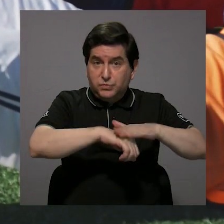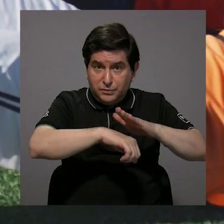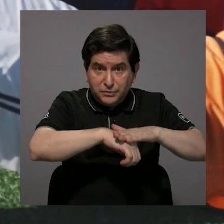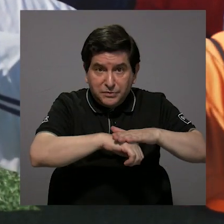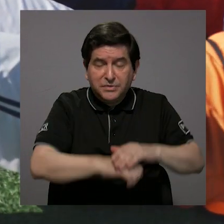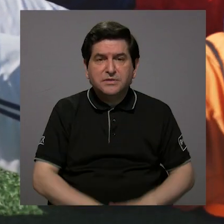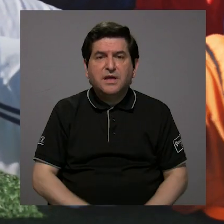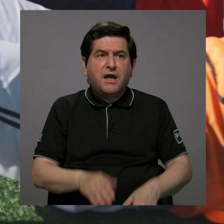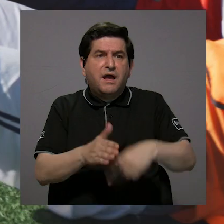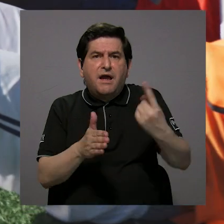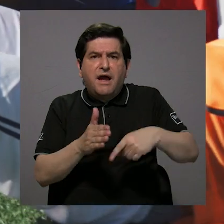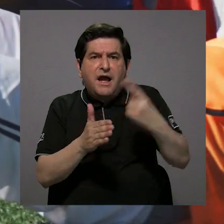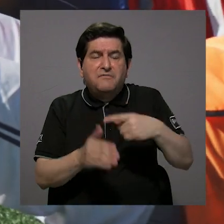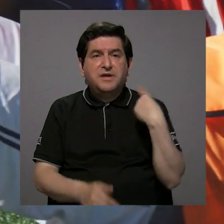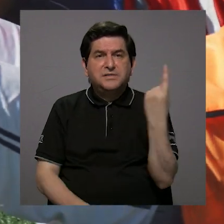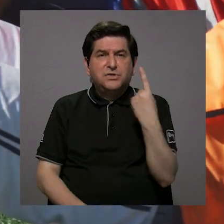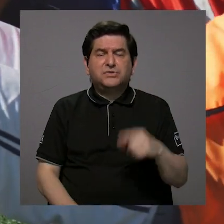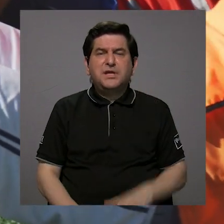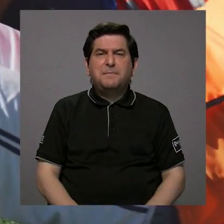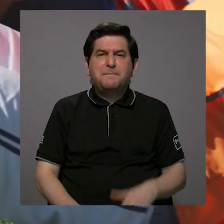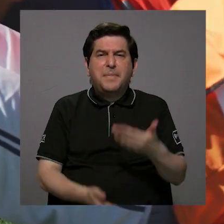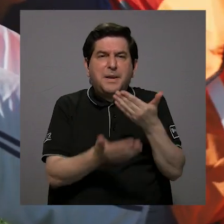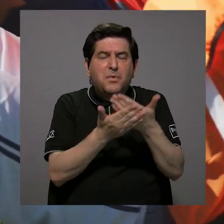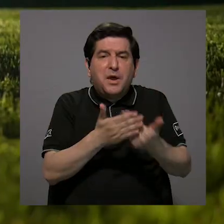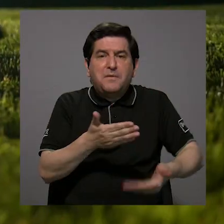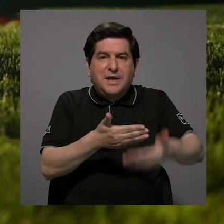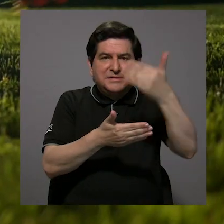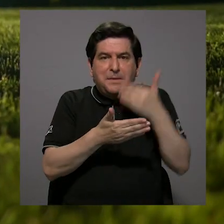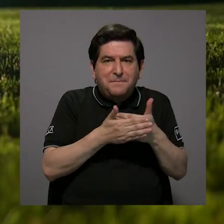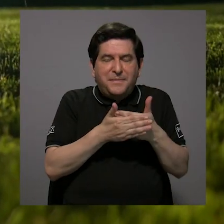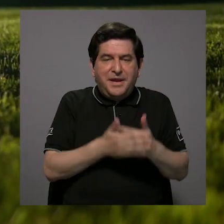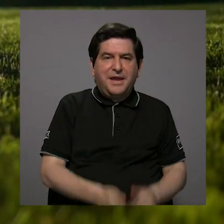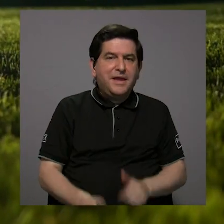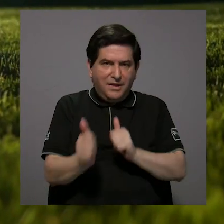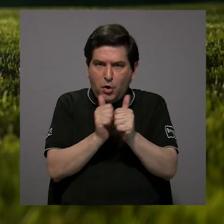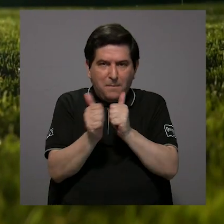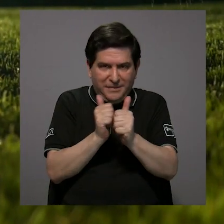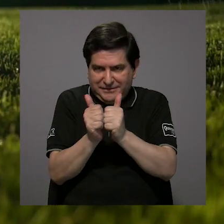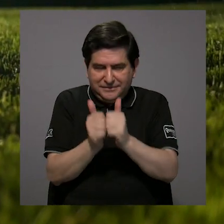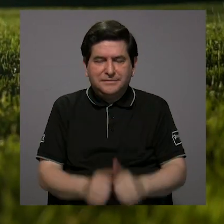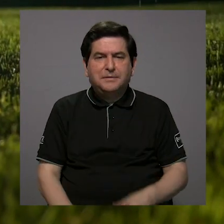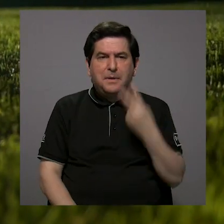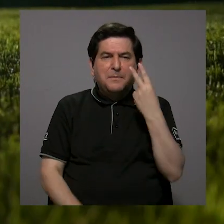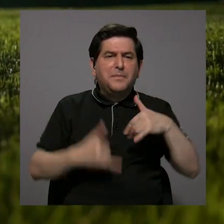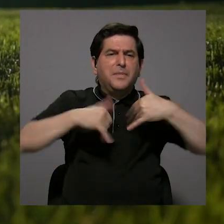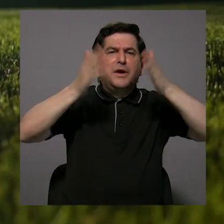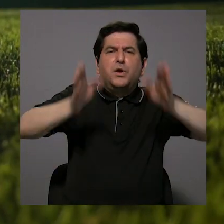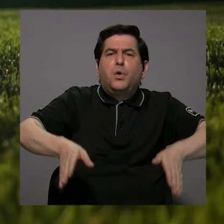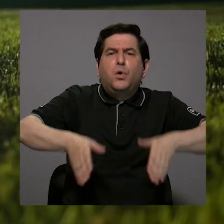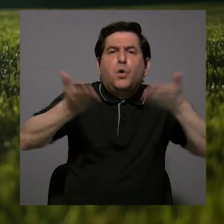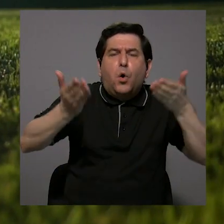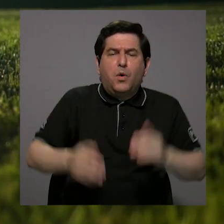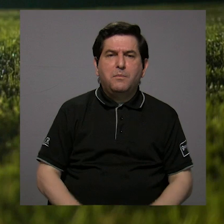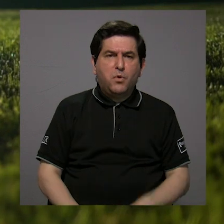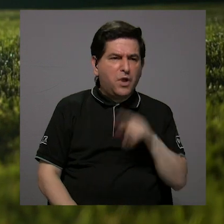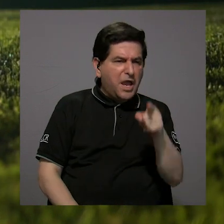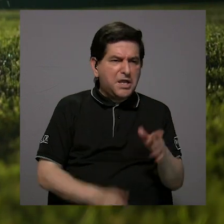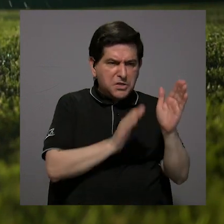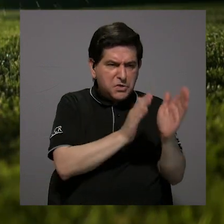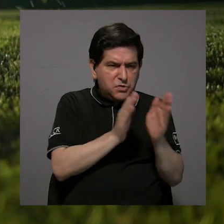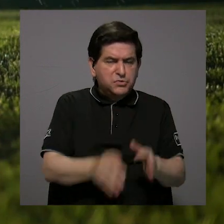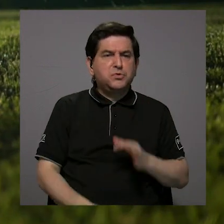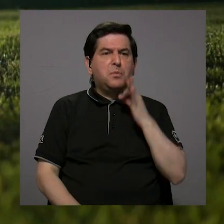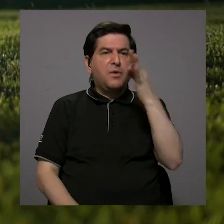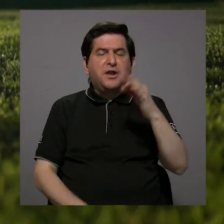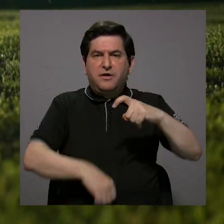ha permitido, a veces, casi siempre hacen estas pruebas en pretemporada para ver cómo vienen los jugadores, cómo se están preparando